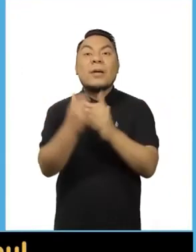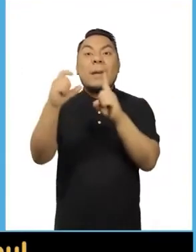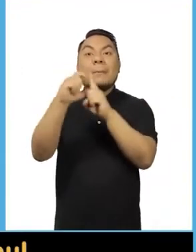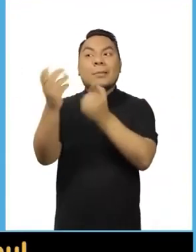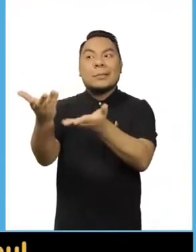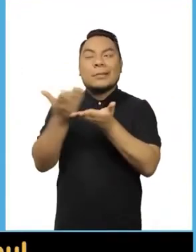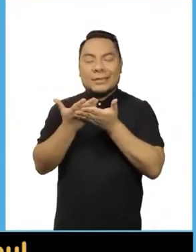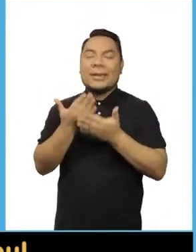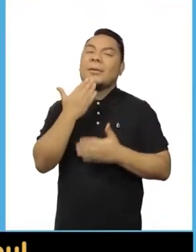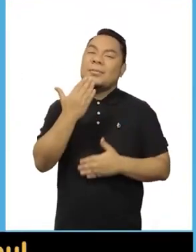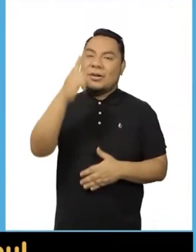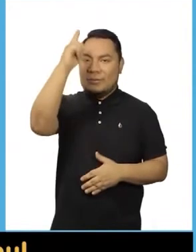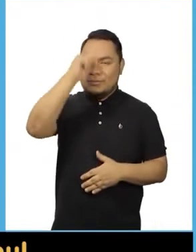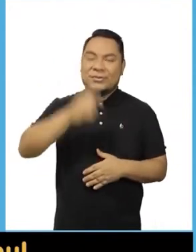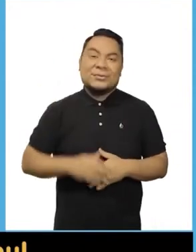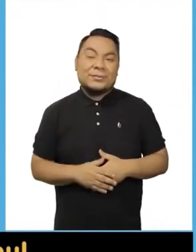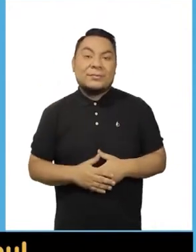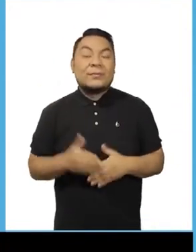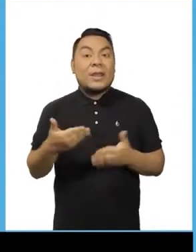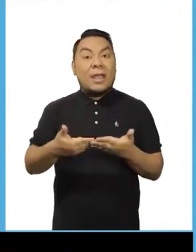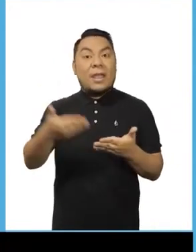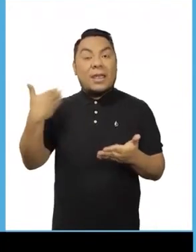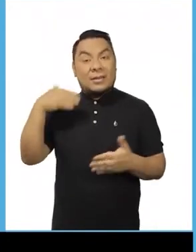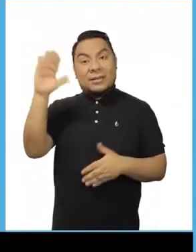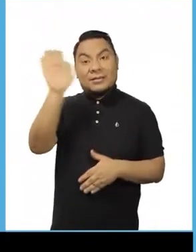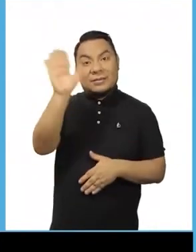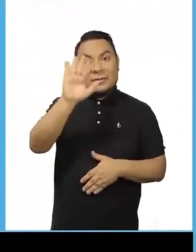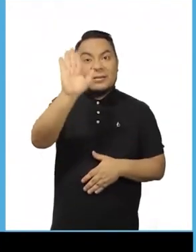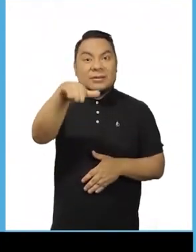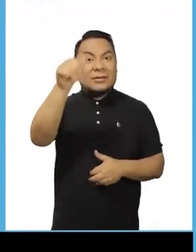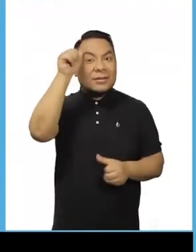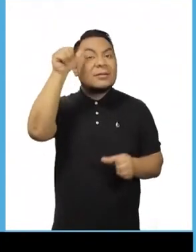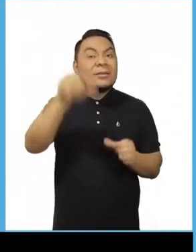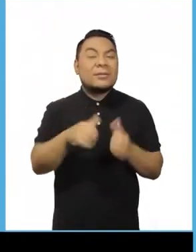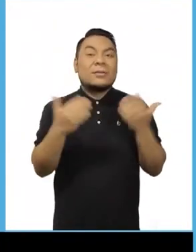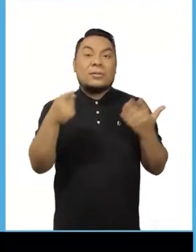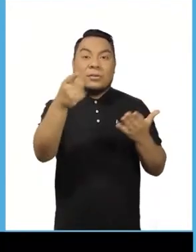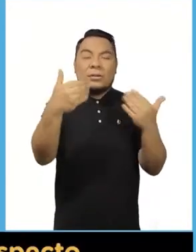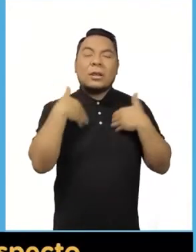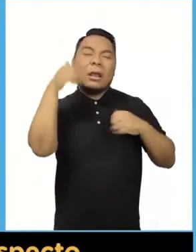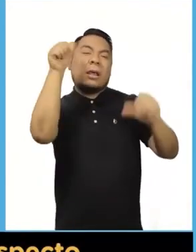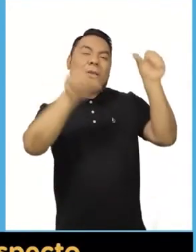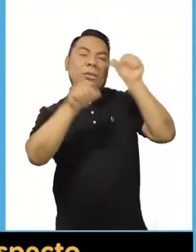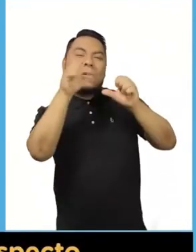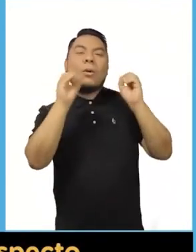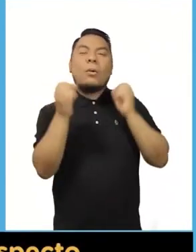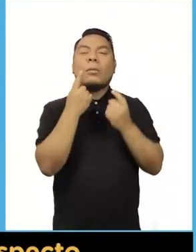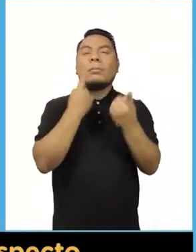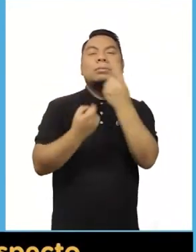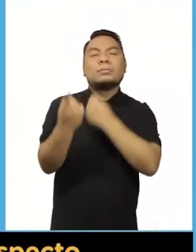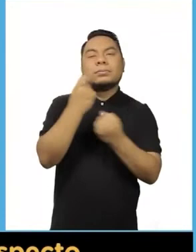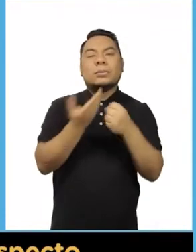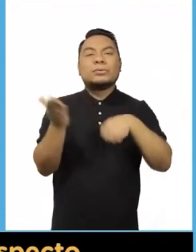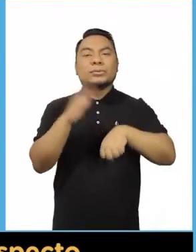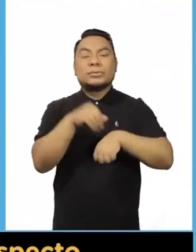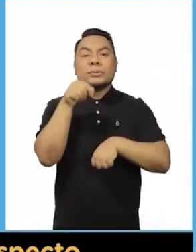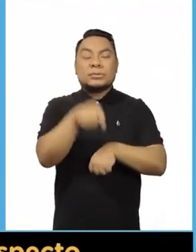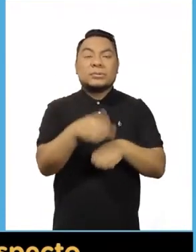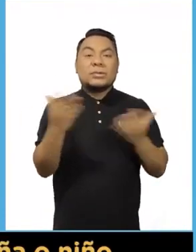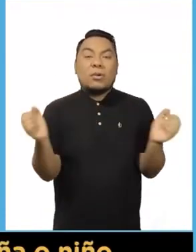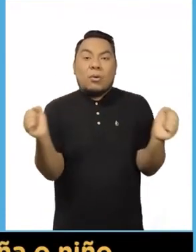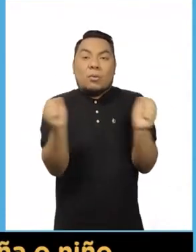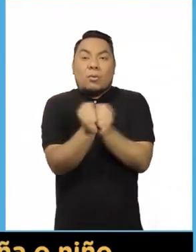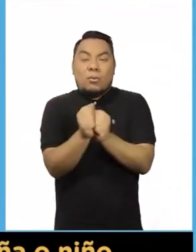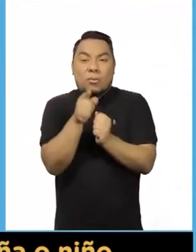Gracias por las nuevas palabras, Paul. Antes de despedirnos, recuerda que si tienes dudas o